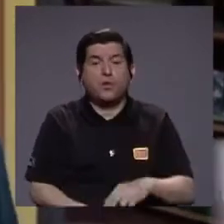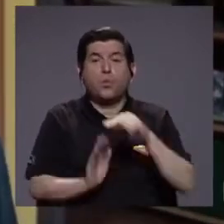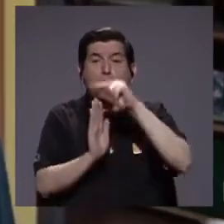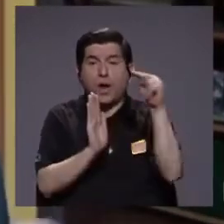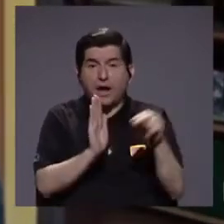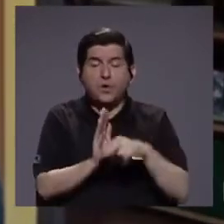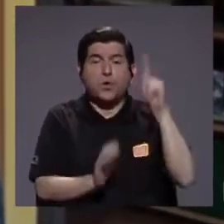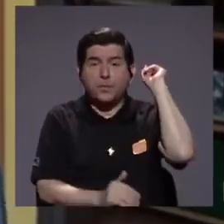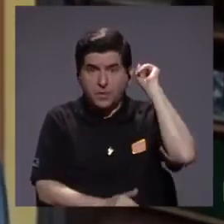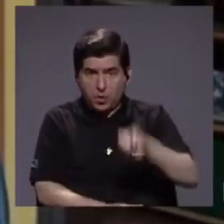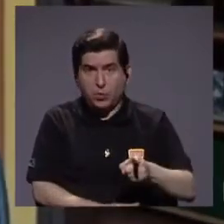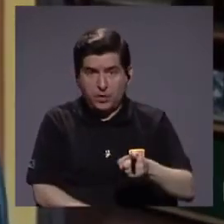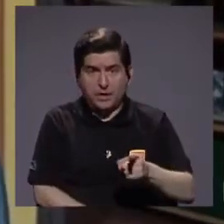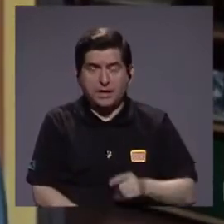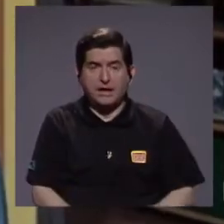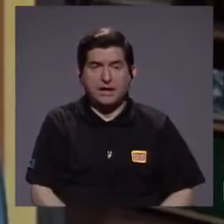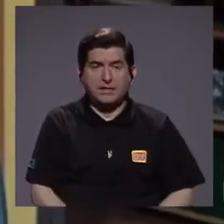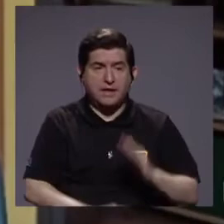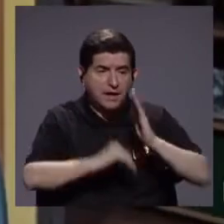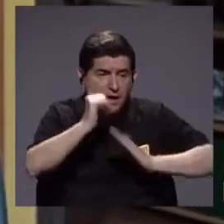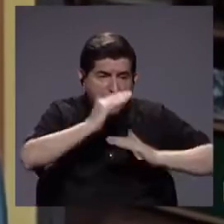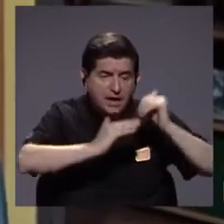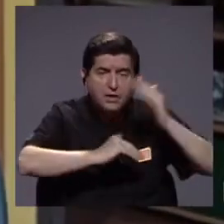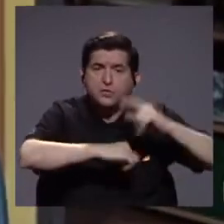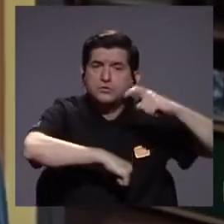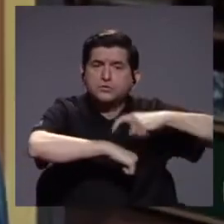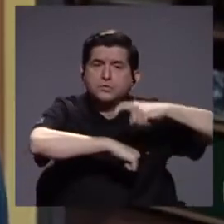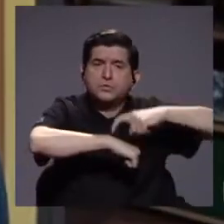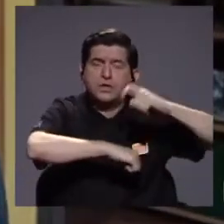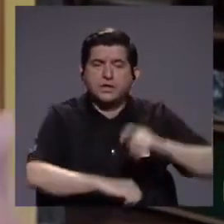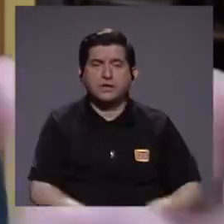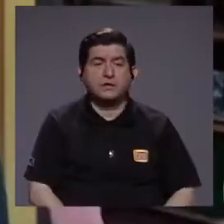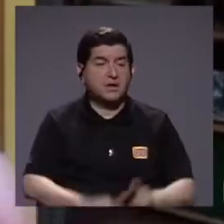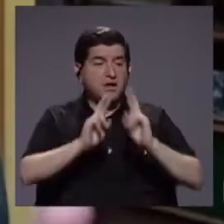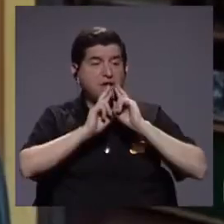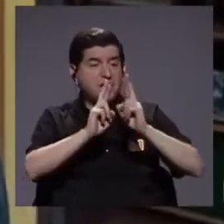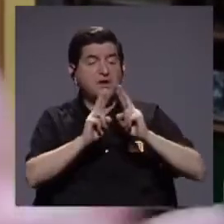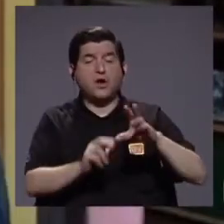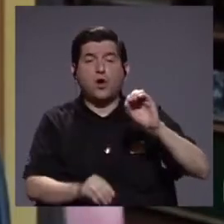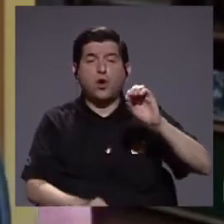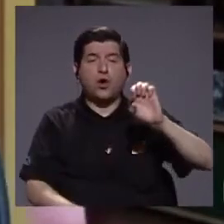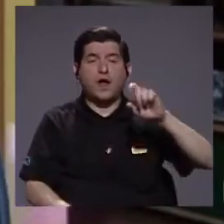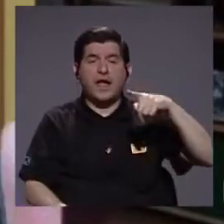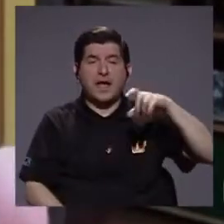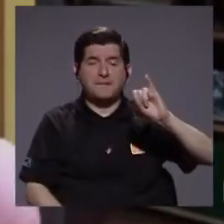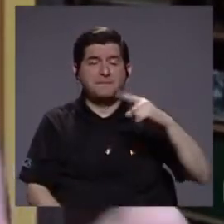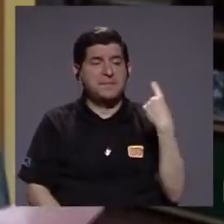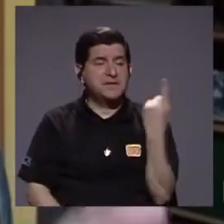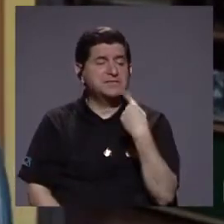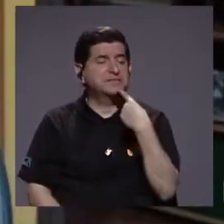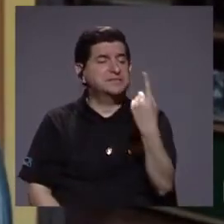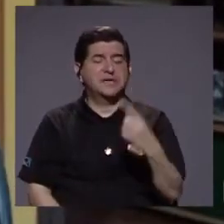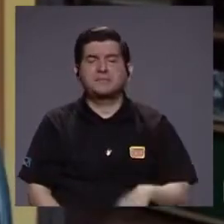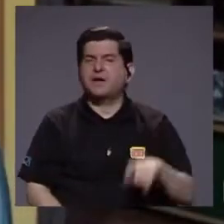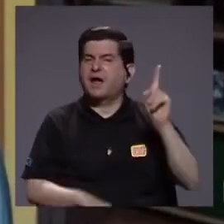norma obligatoria a la construcción. Y la respuesta que la UEPI siempre ha dado